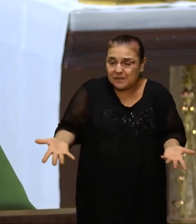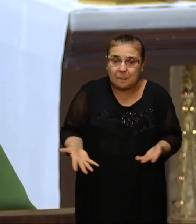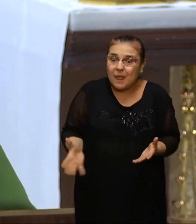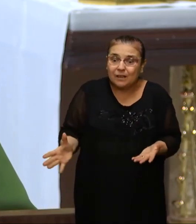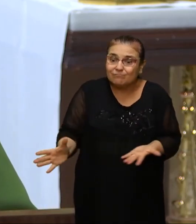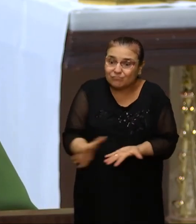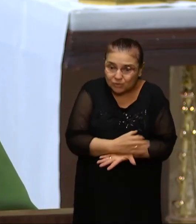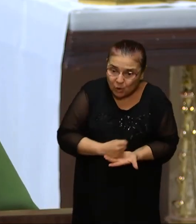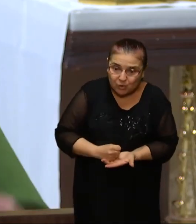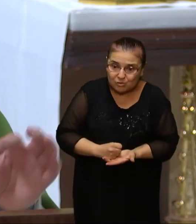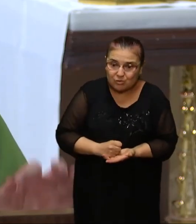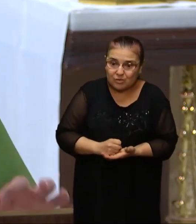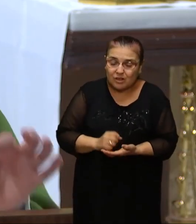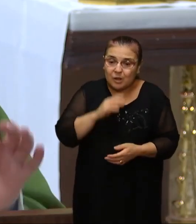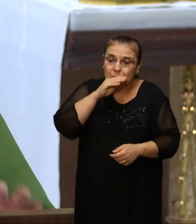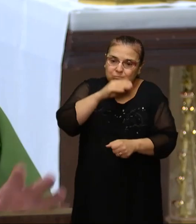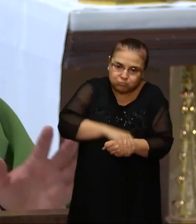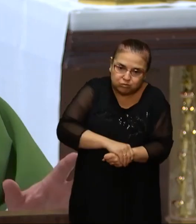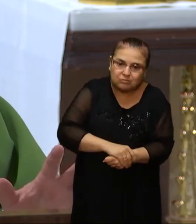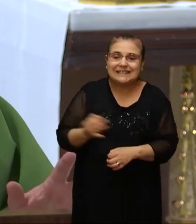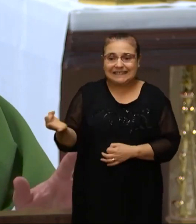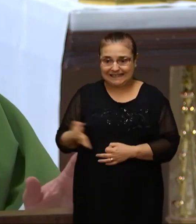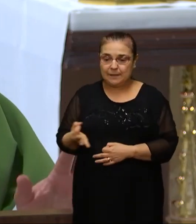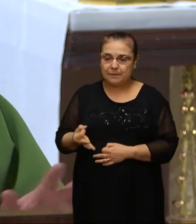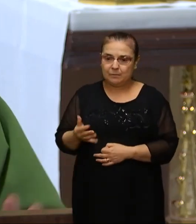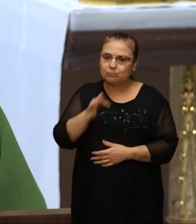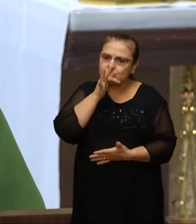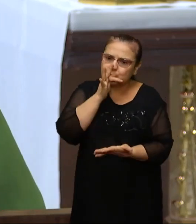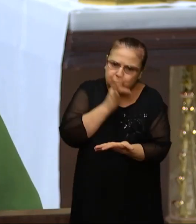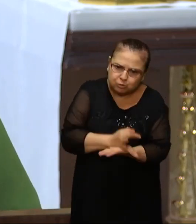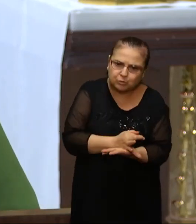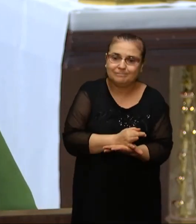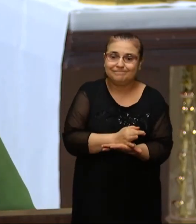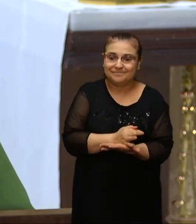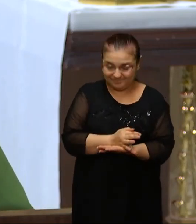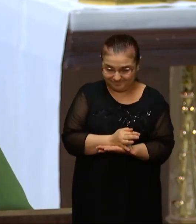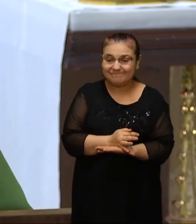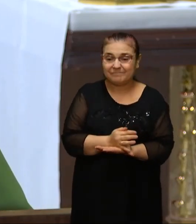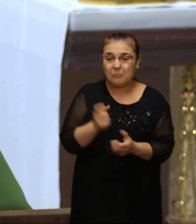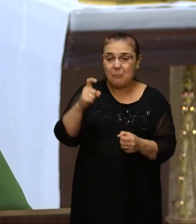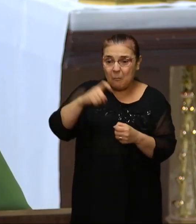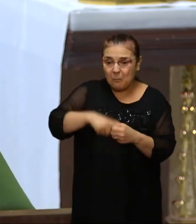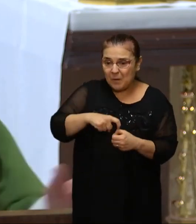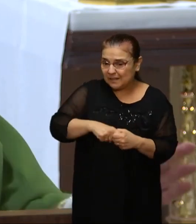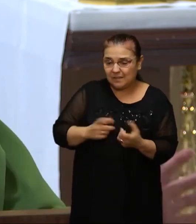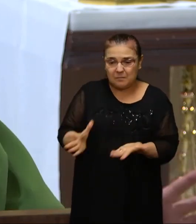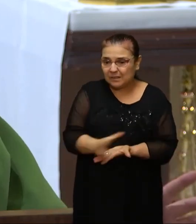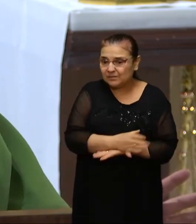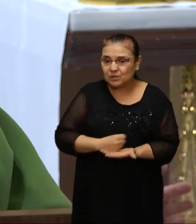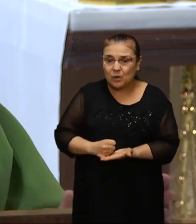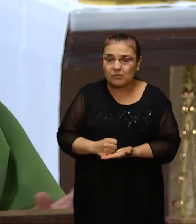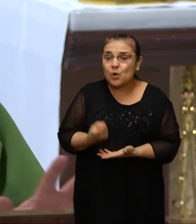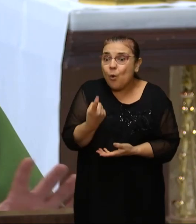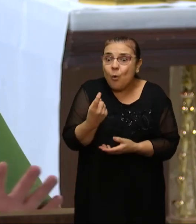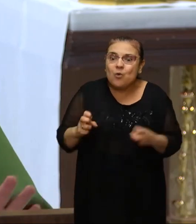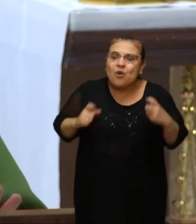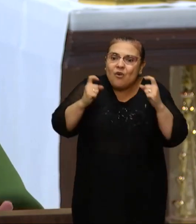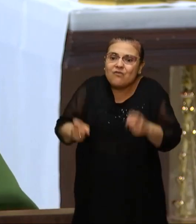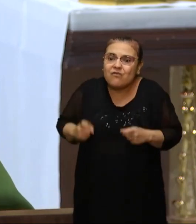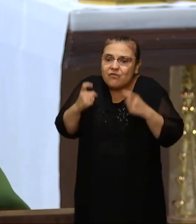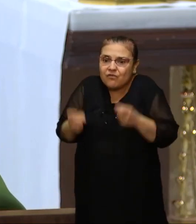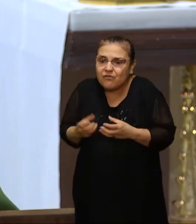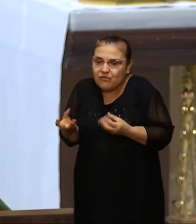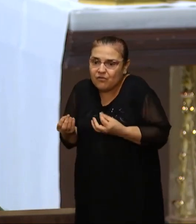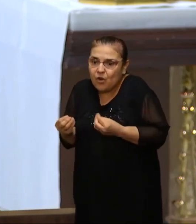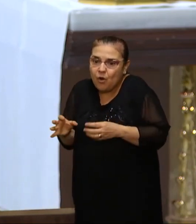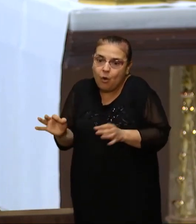comprometer requiere el compromiso de cada uno de los participantes no que uno se esfuerce mucho y el